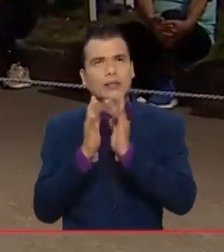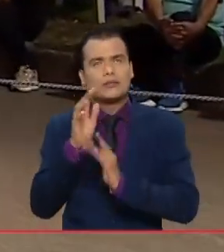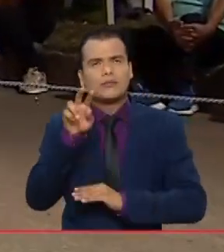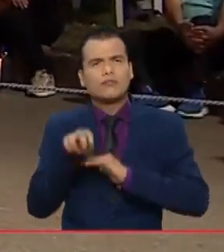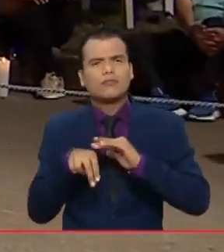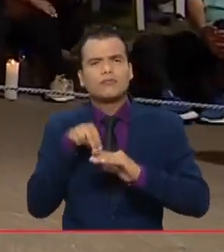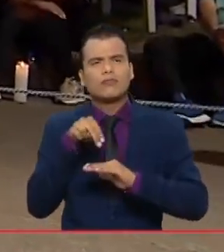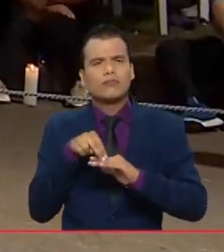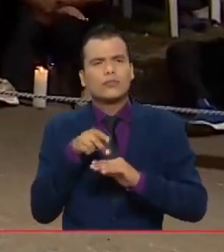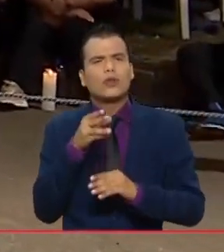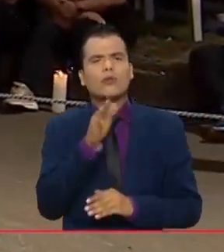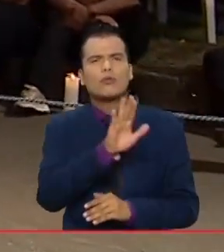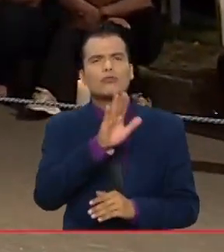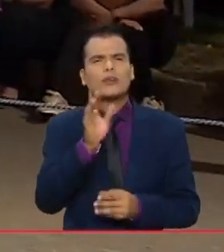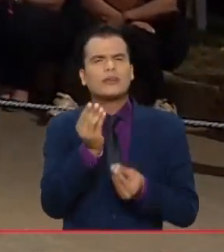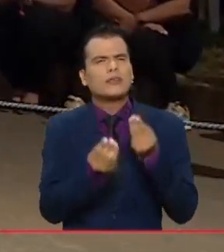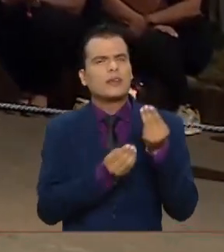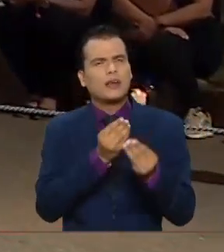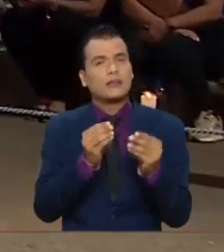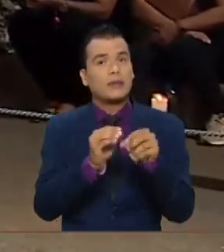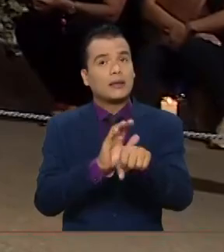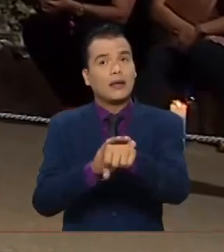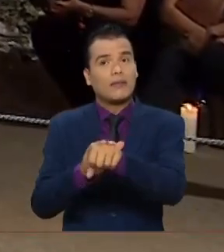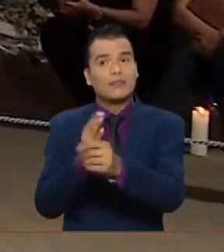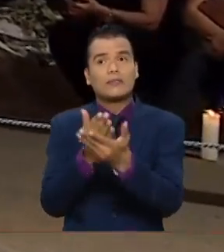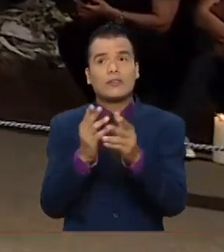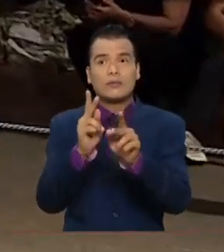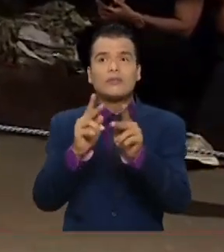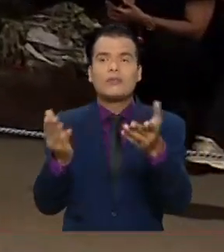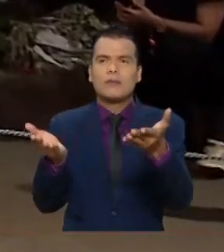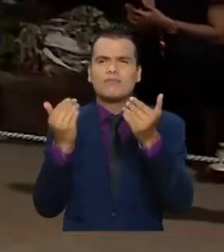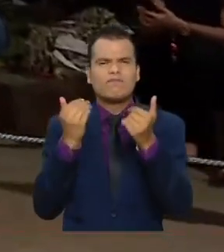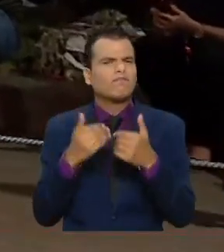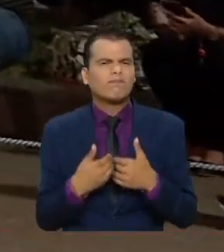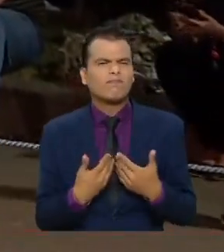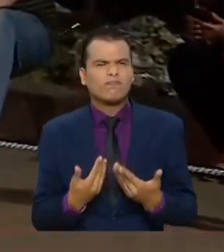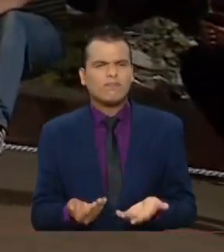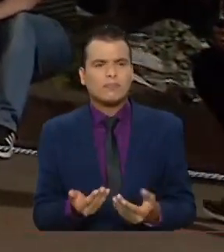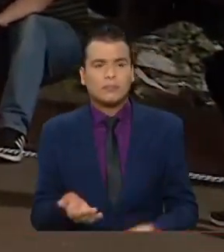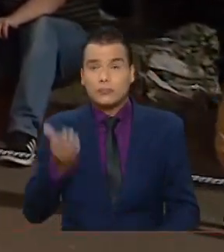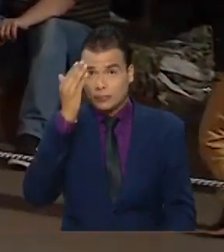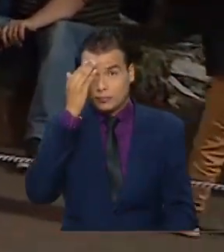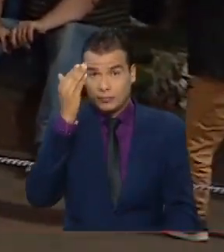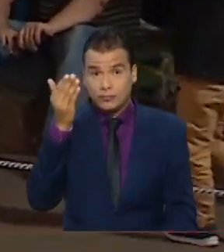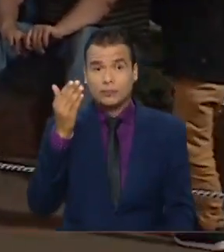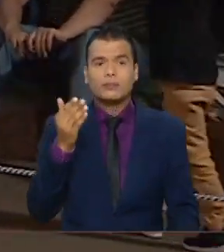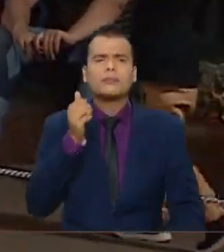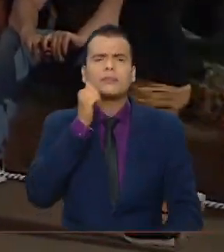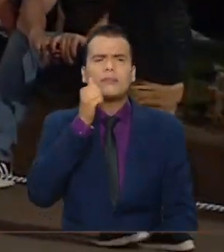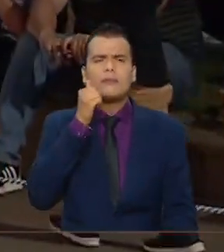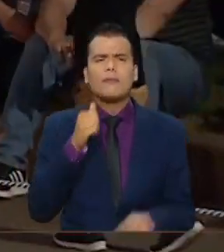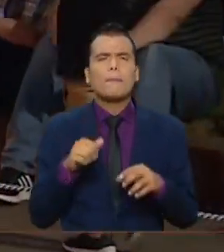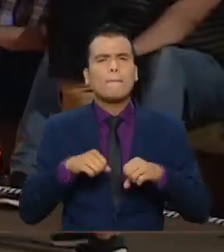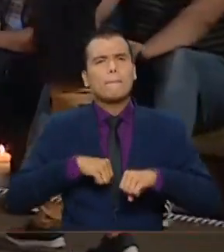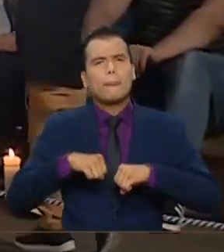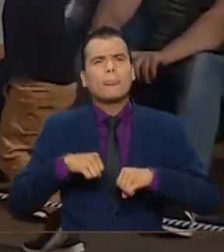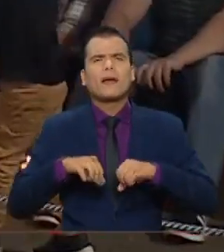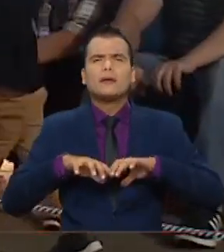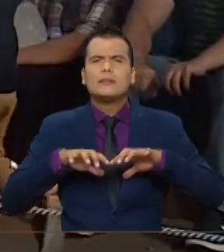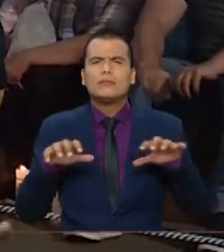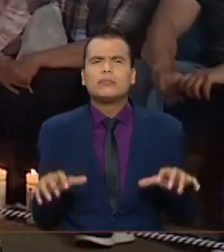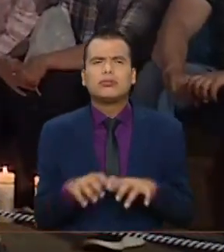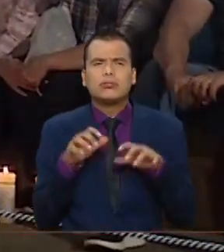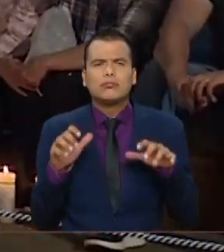y la invitación a la ciudadanía para que participe? Los actos religiosos que se van a celebrar el día de mañana,